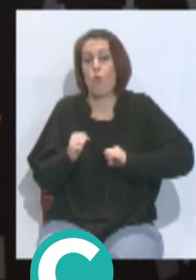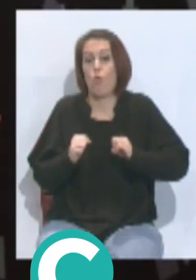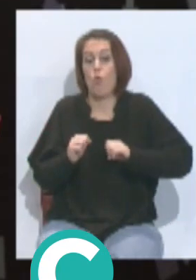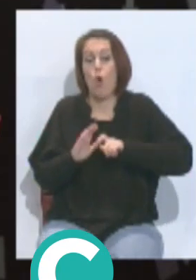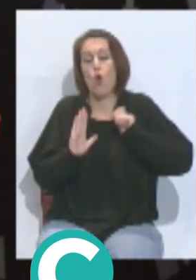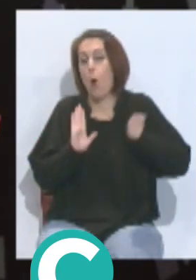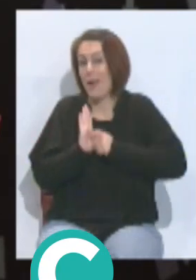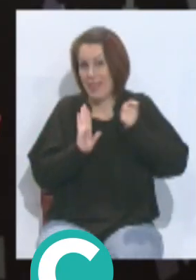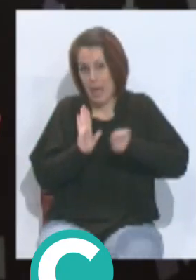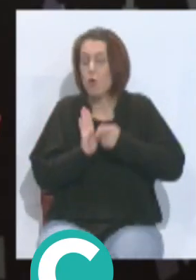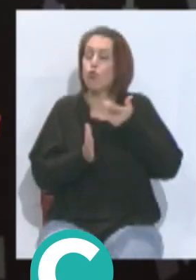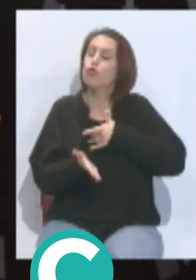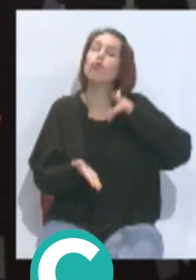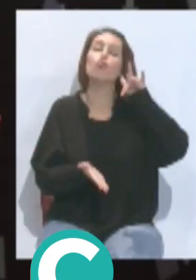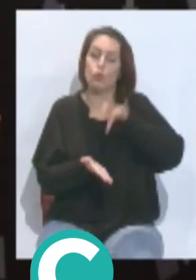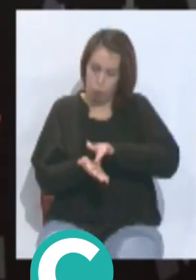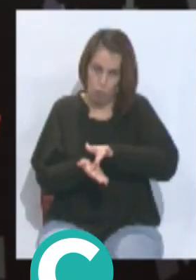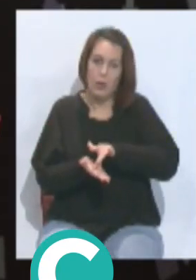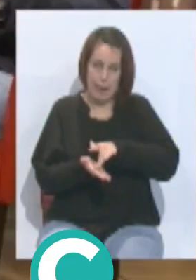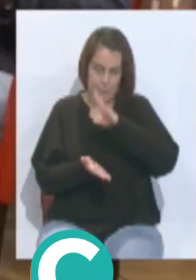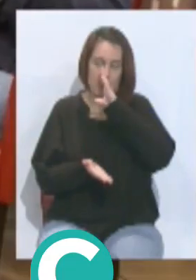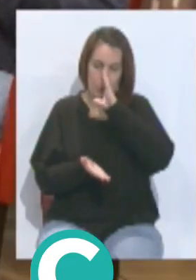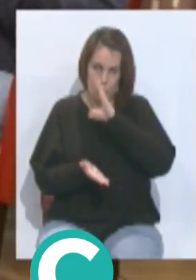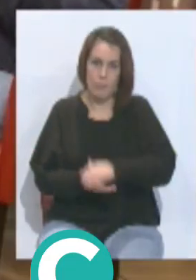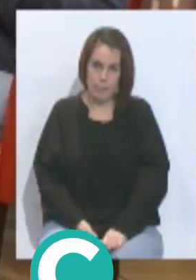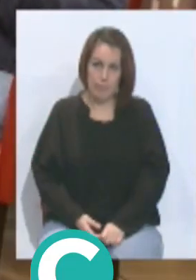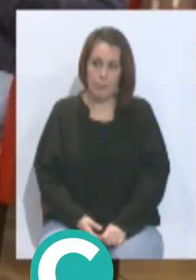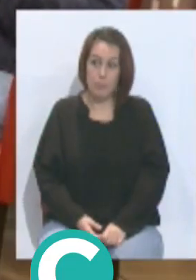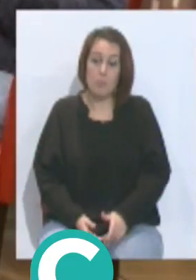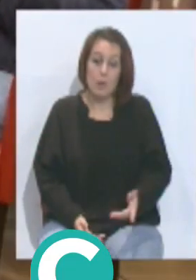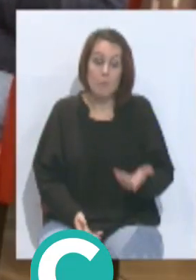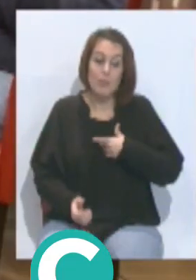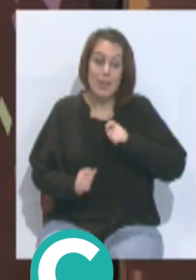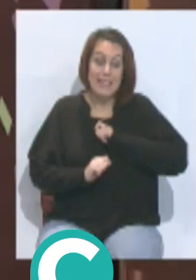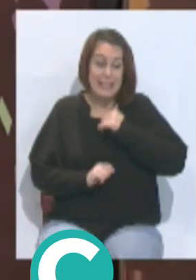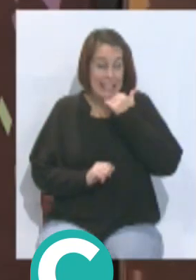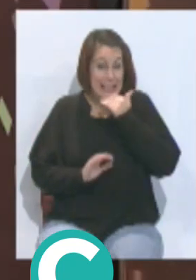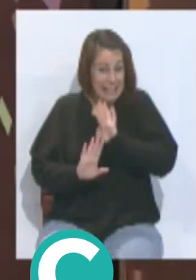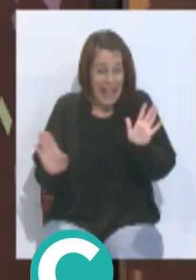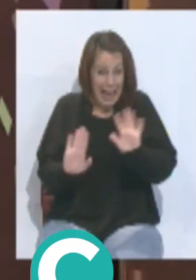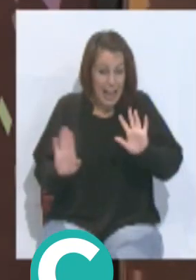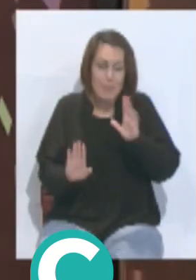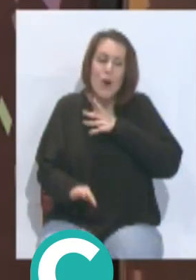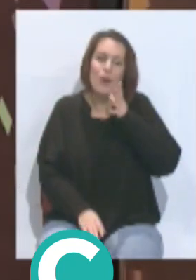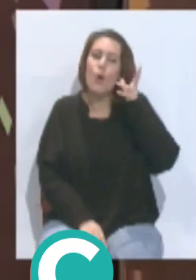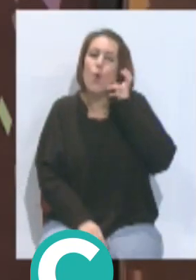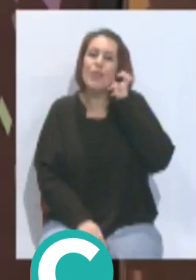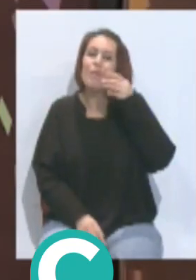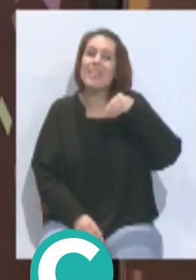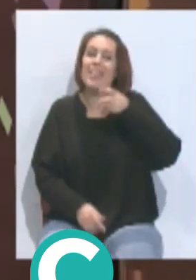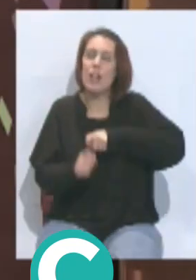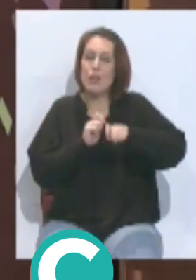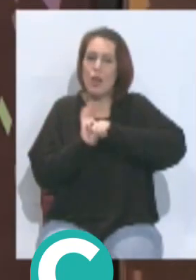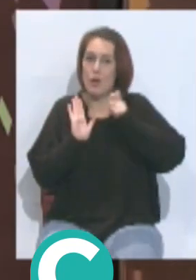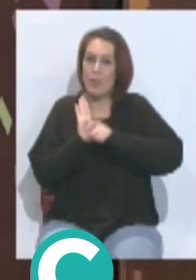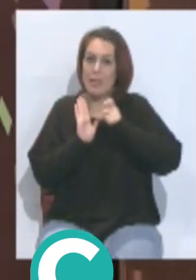de romanceros sí se va a celebrar en febrero. Mira, pues me lo pones casi, que déjalo ahí porque vamos a escuchar al presidente de la Asociación de